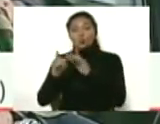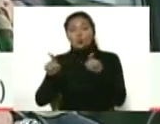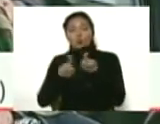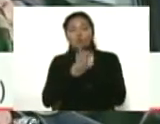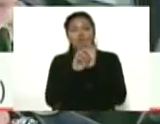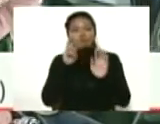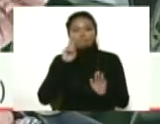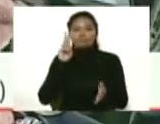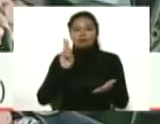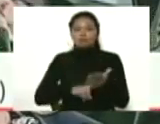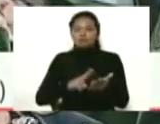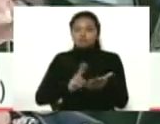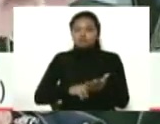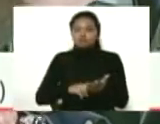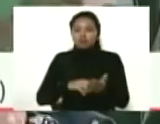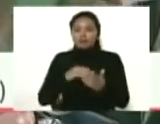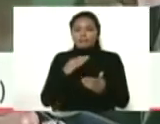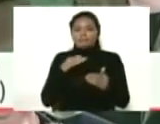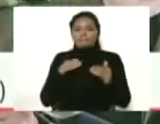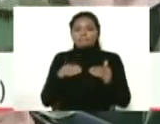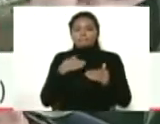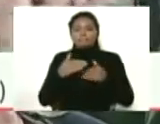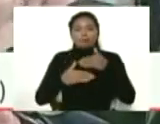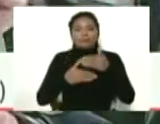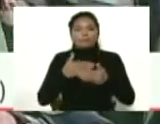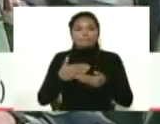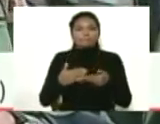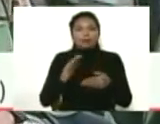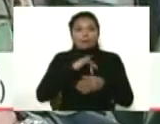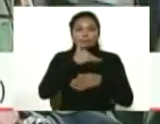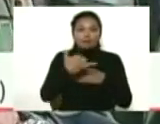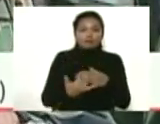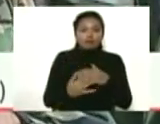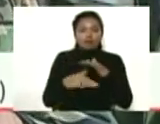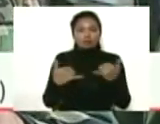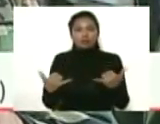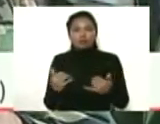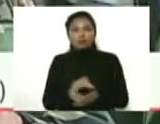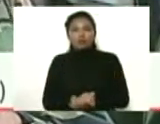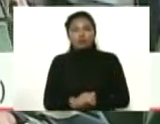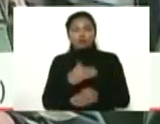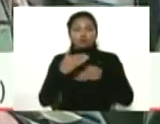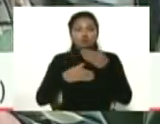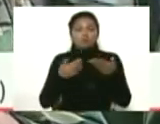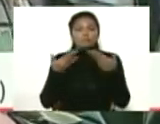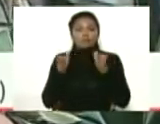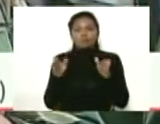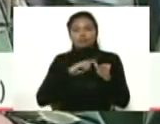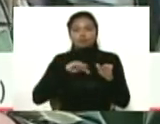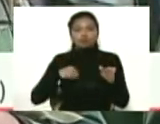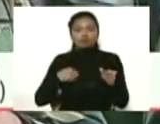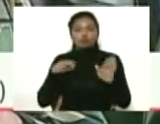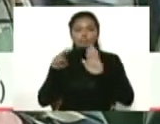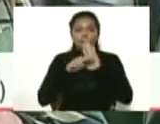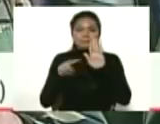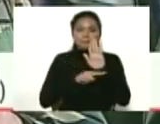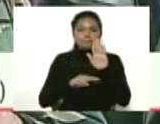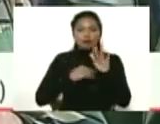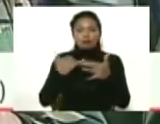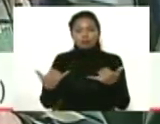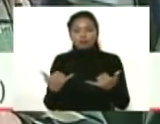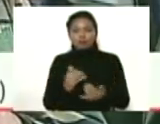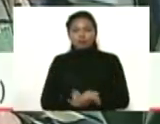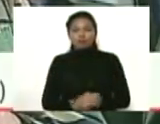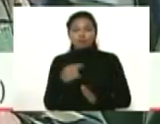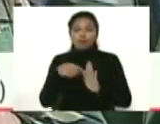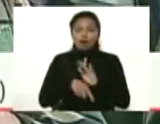de manera correcta, pausada, de manera planificada, que nos ha ido permitiendo, con sus orientaciones y